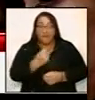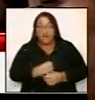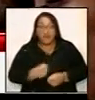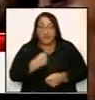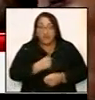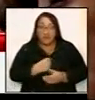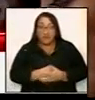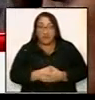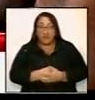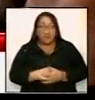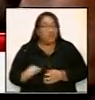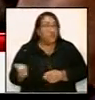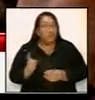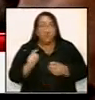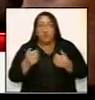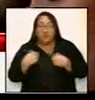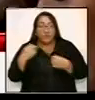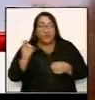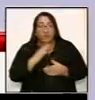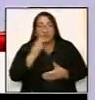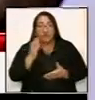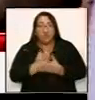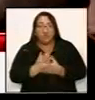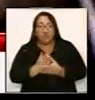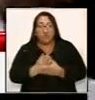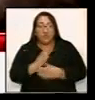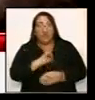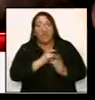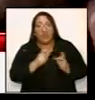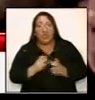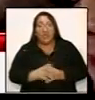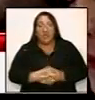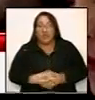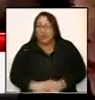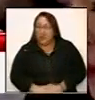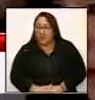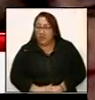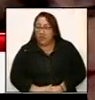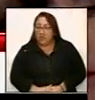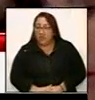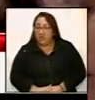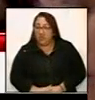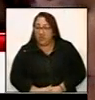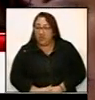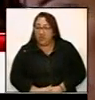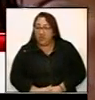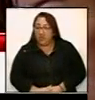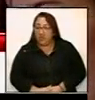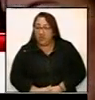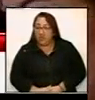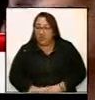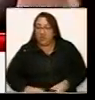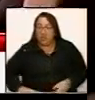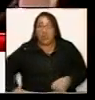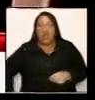Lamentablemente no ha tenido ningún efecto en Fiscalía. Lamentablemente a la hora de la reorganización, porque